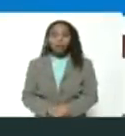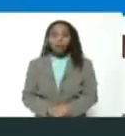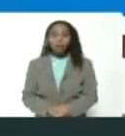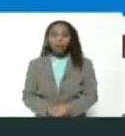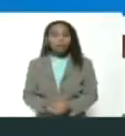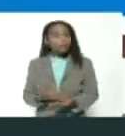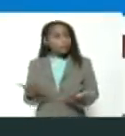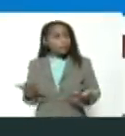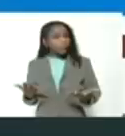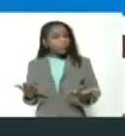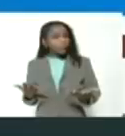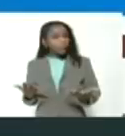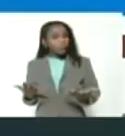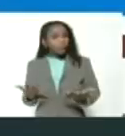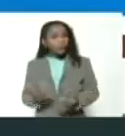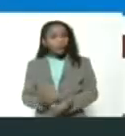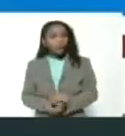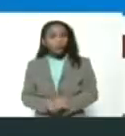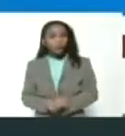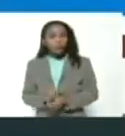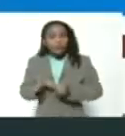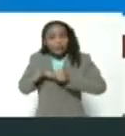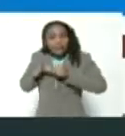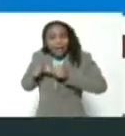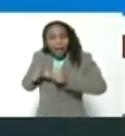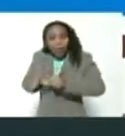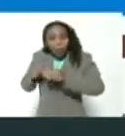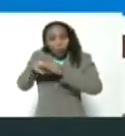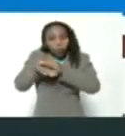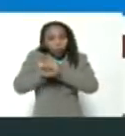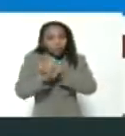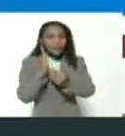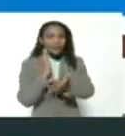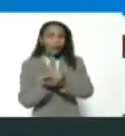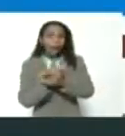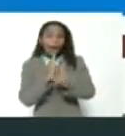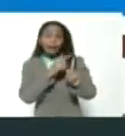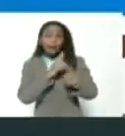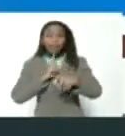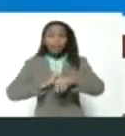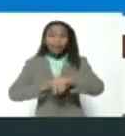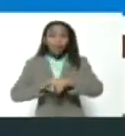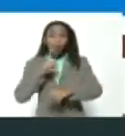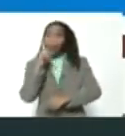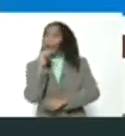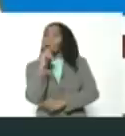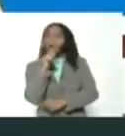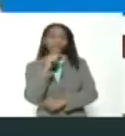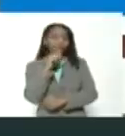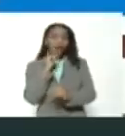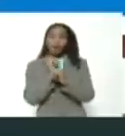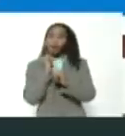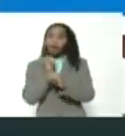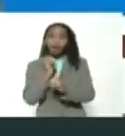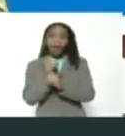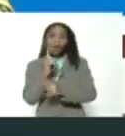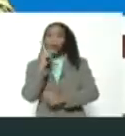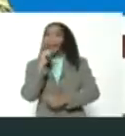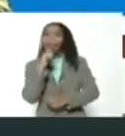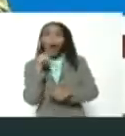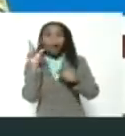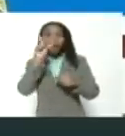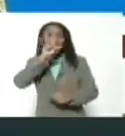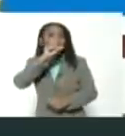que quedó para siempre. En aquella época en que no había redes sociales, no había